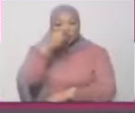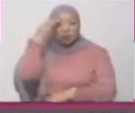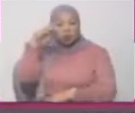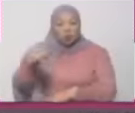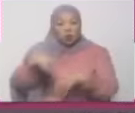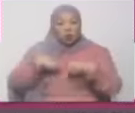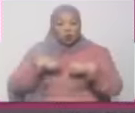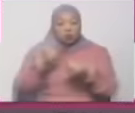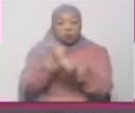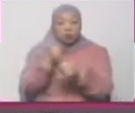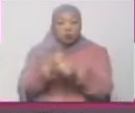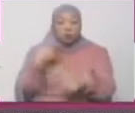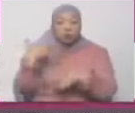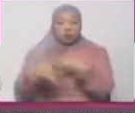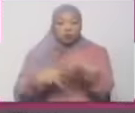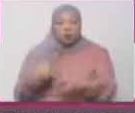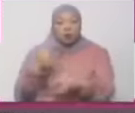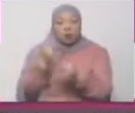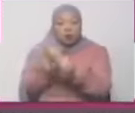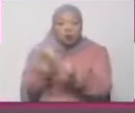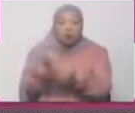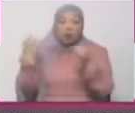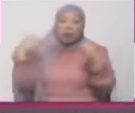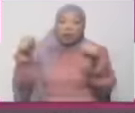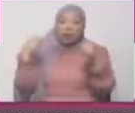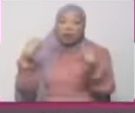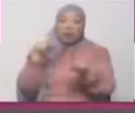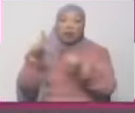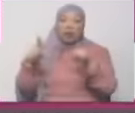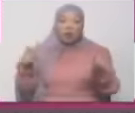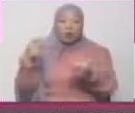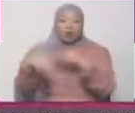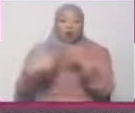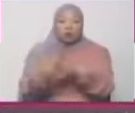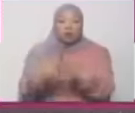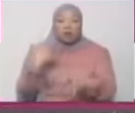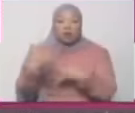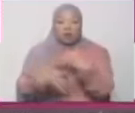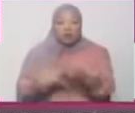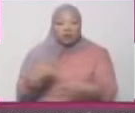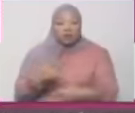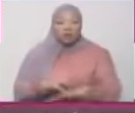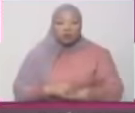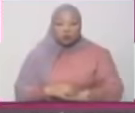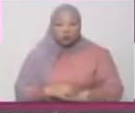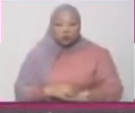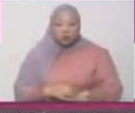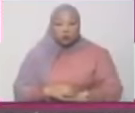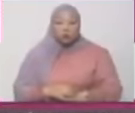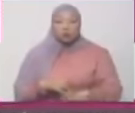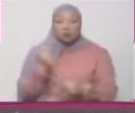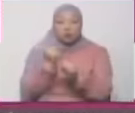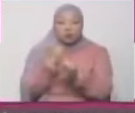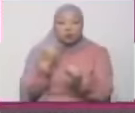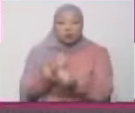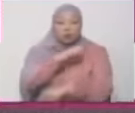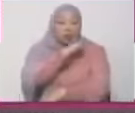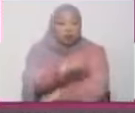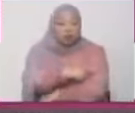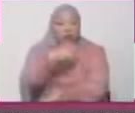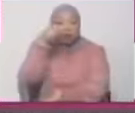en su doctrina, en su práctica, en su lenguaje, en sus manuales, la doctrina del poder